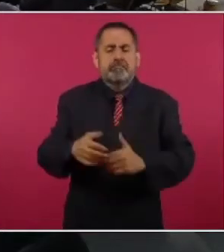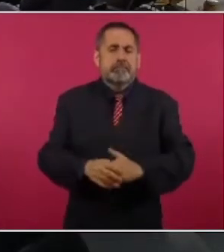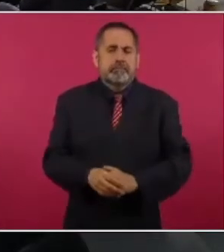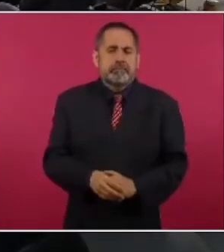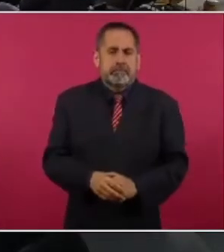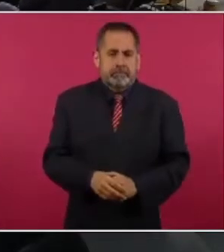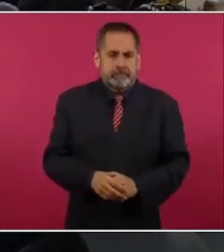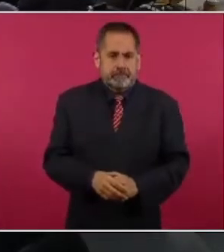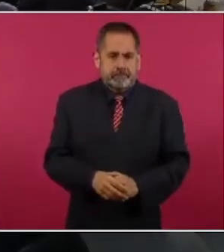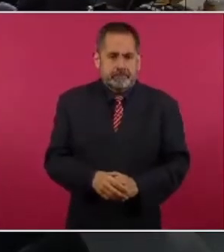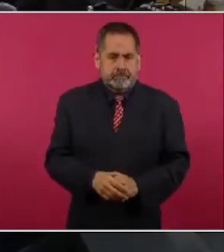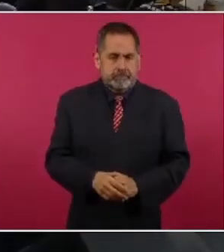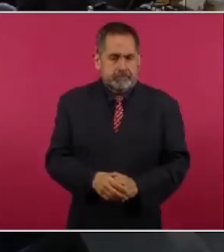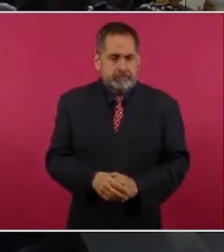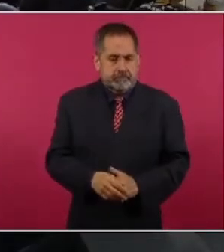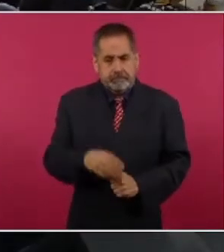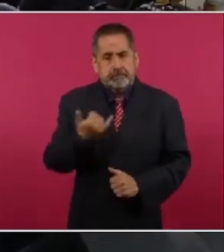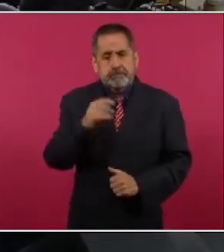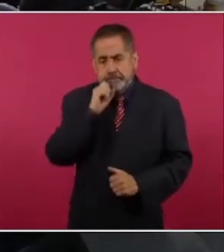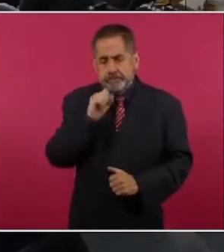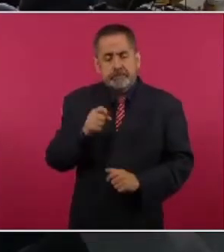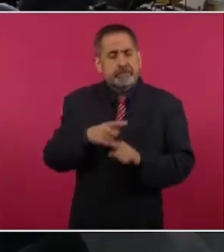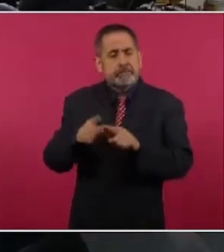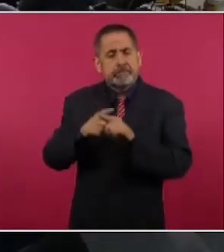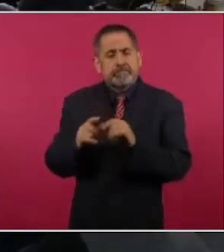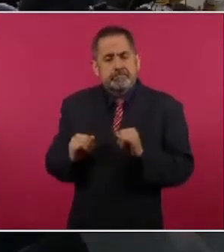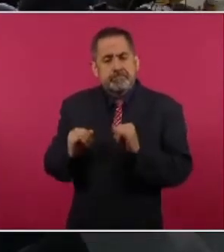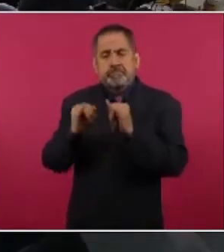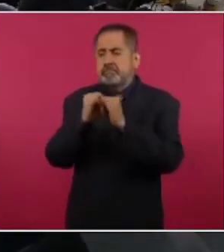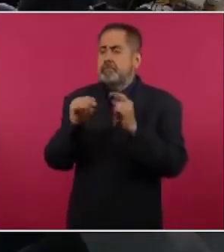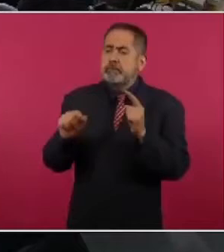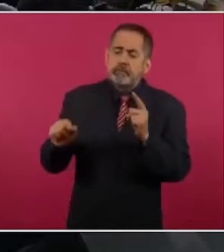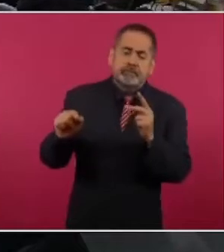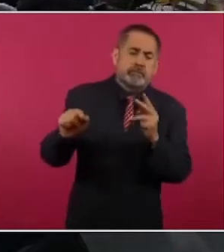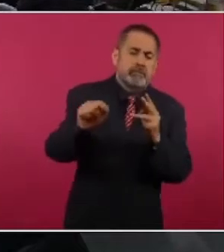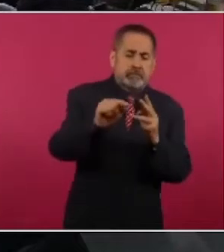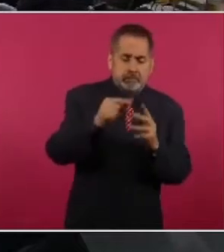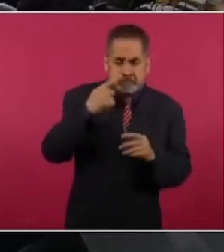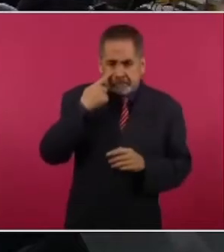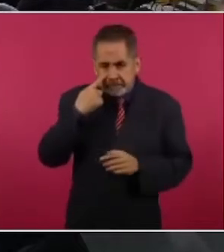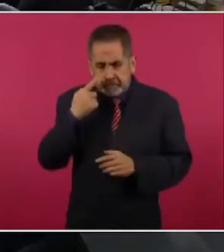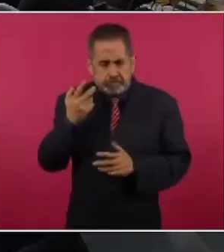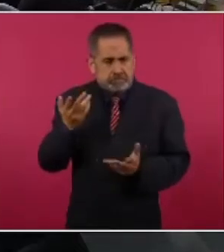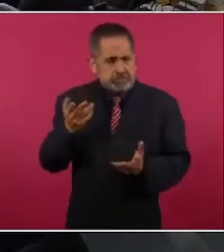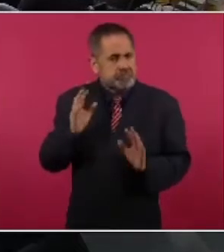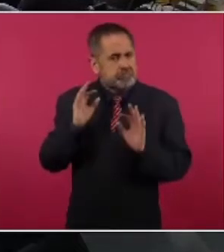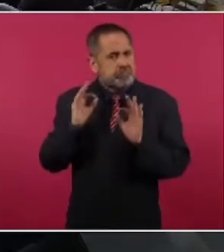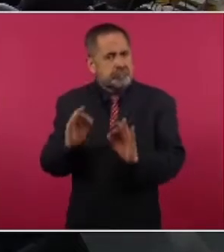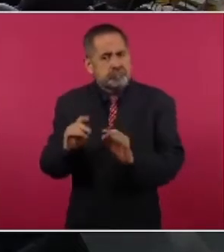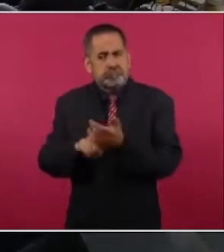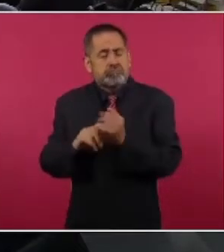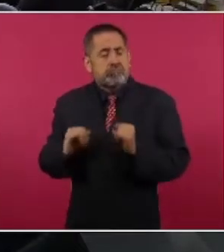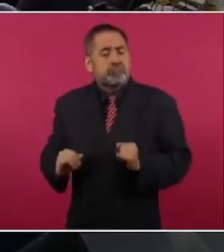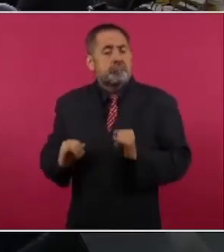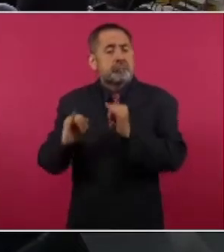Y se están viendo en algunas instituciones, lo tienen muy bien agendado, muy bien seguido el Instituto Mexicano del Seguro Social,